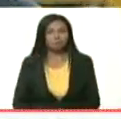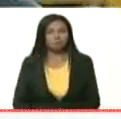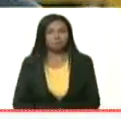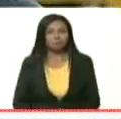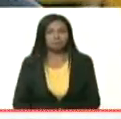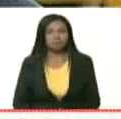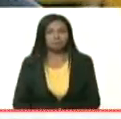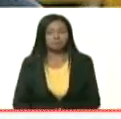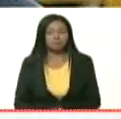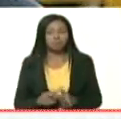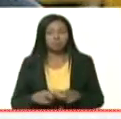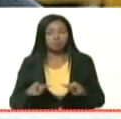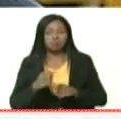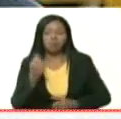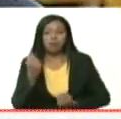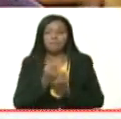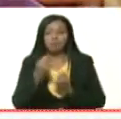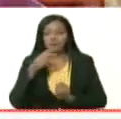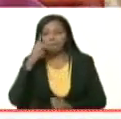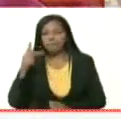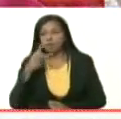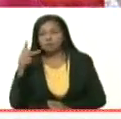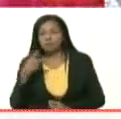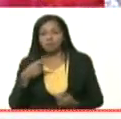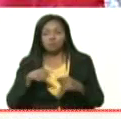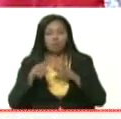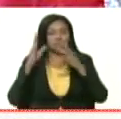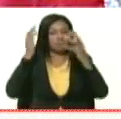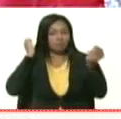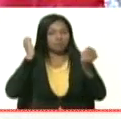en el campo de la cooperación política y diplomática.